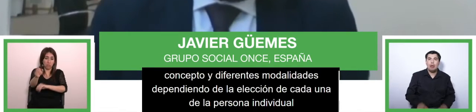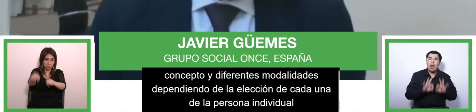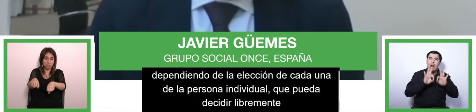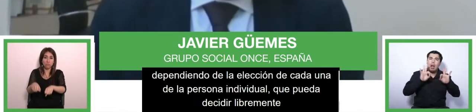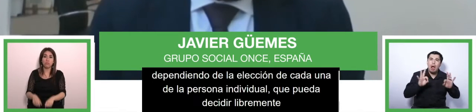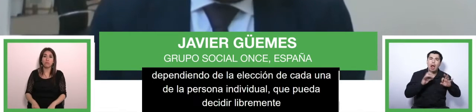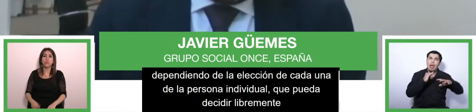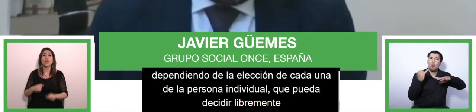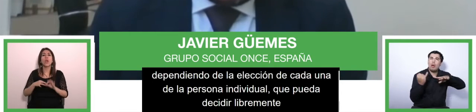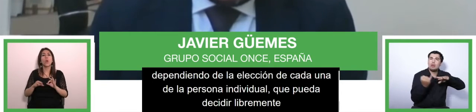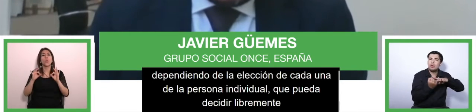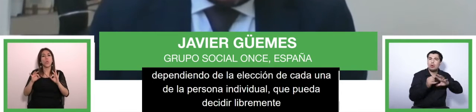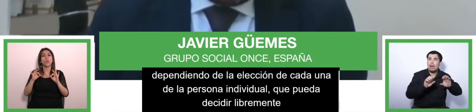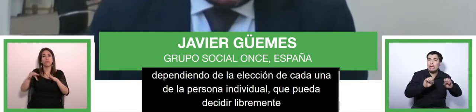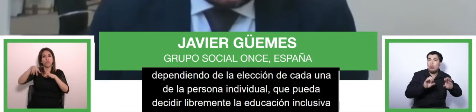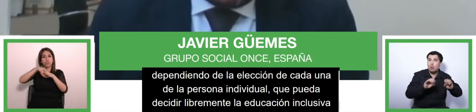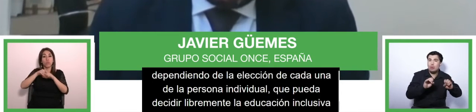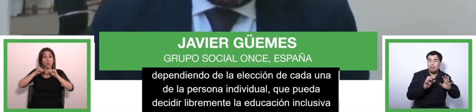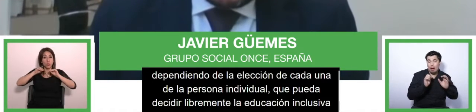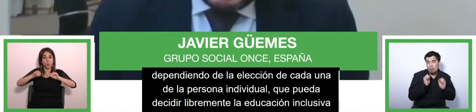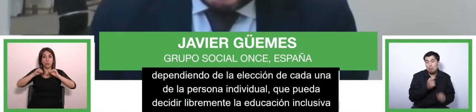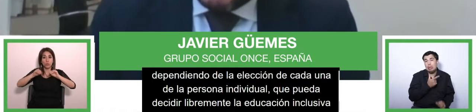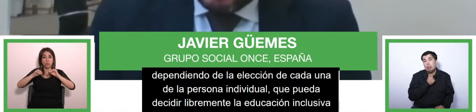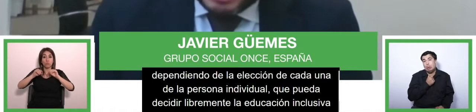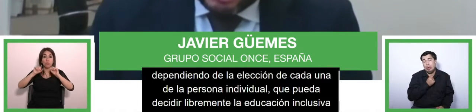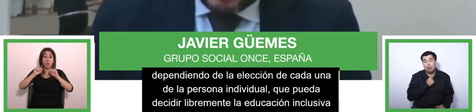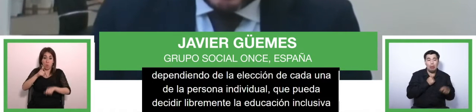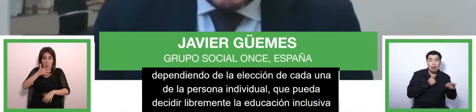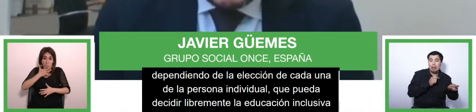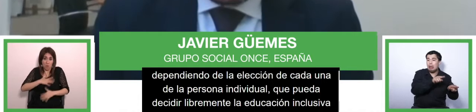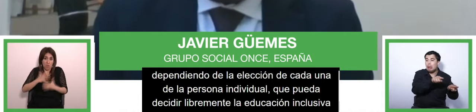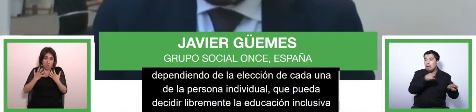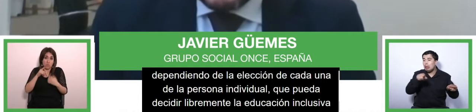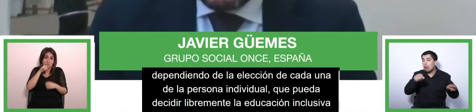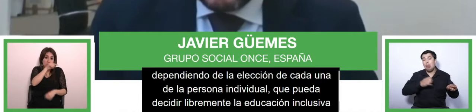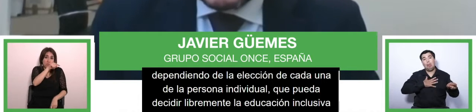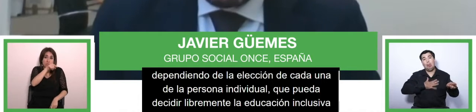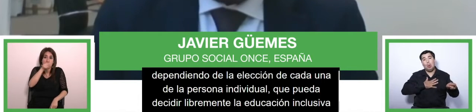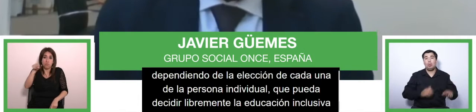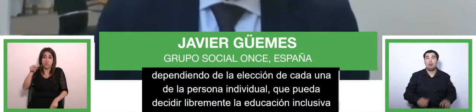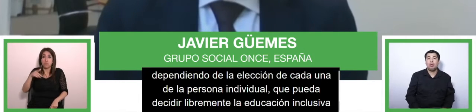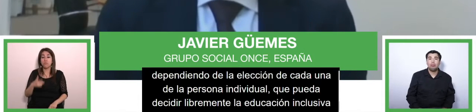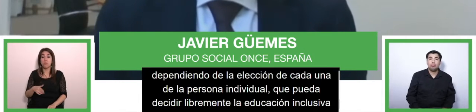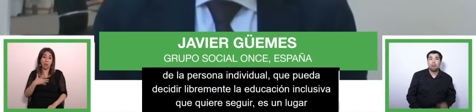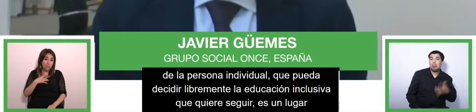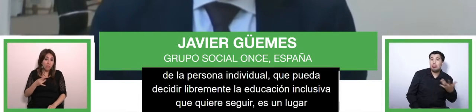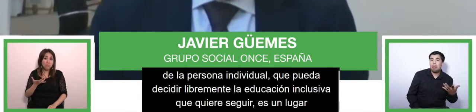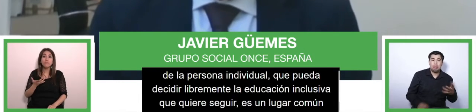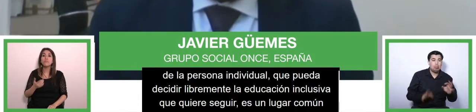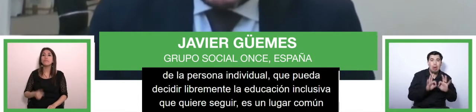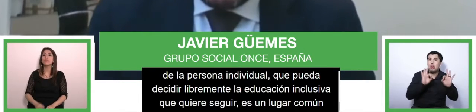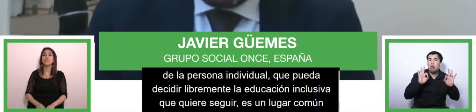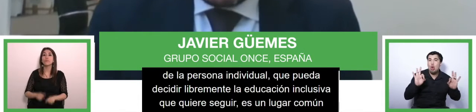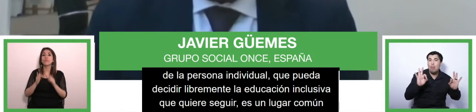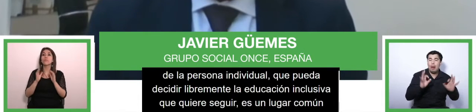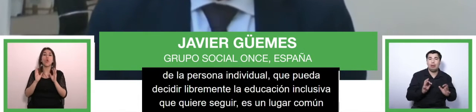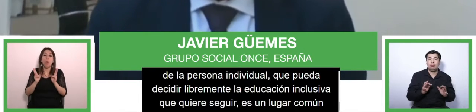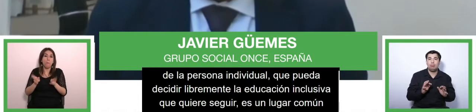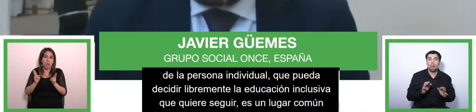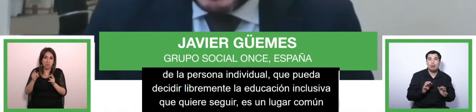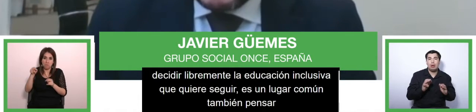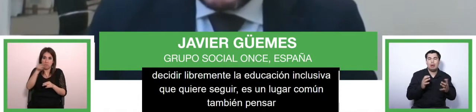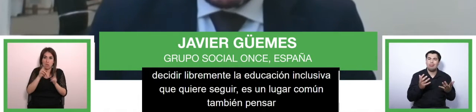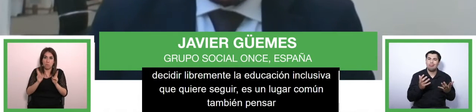inclusiva que quiere seguir. Es un lugar común. Y es un lugar común también pensar que para lograrlo hay